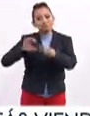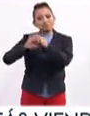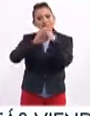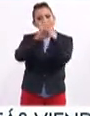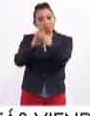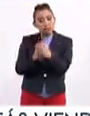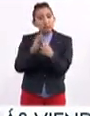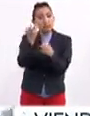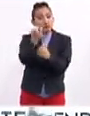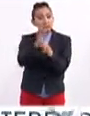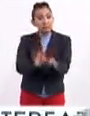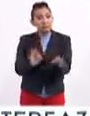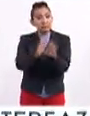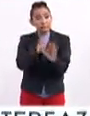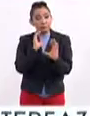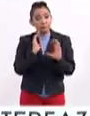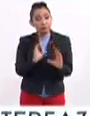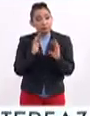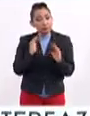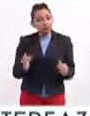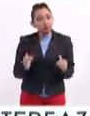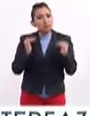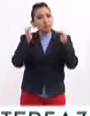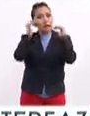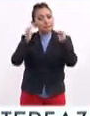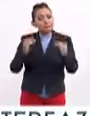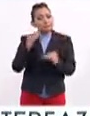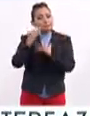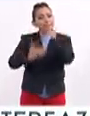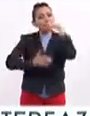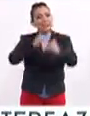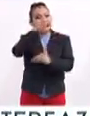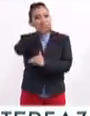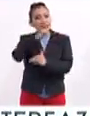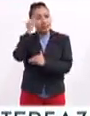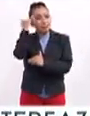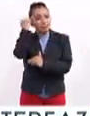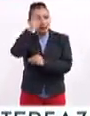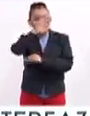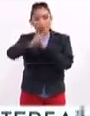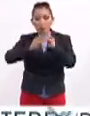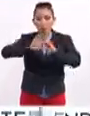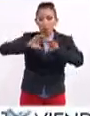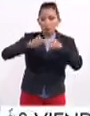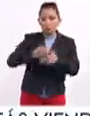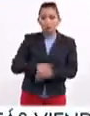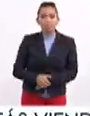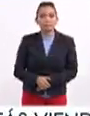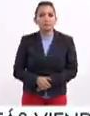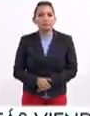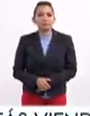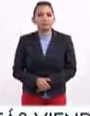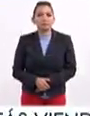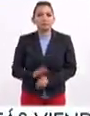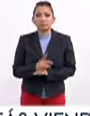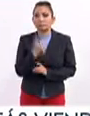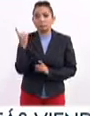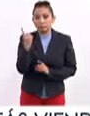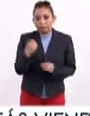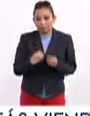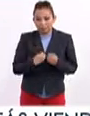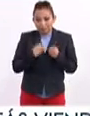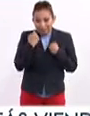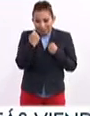He ahí la importancia de conservar, revitalizar y fomentar las lenguas indígenas a nivel mundial. Porque es la